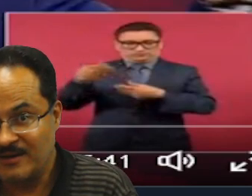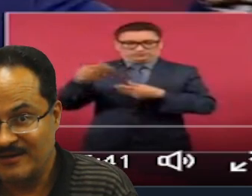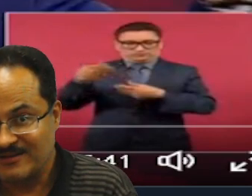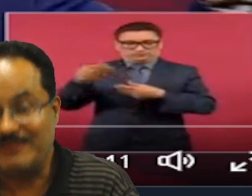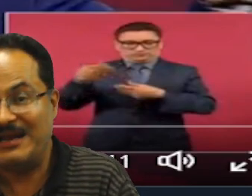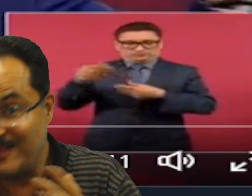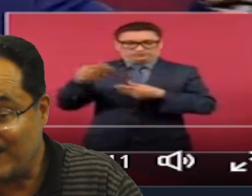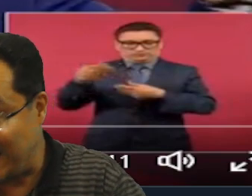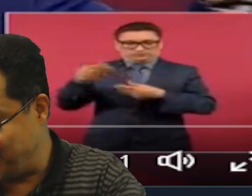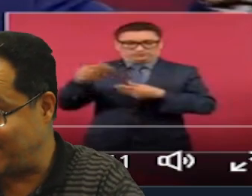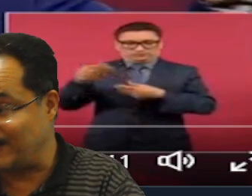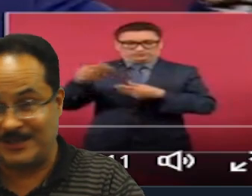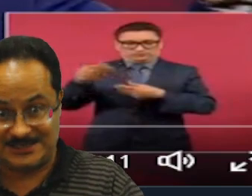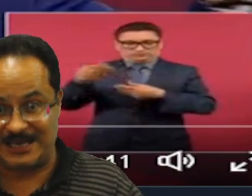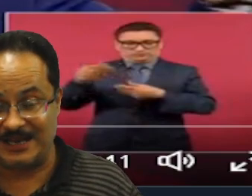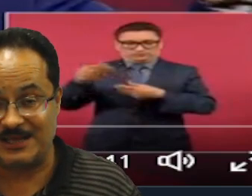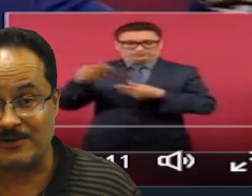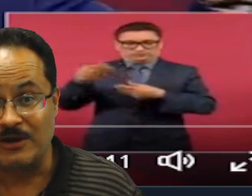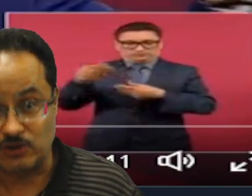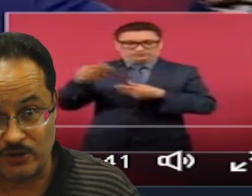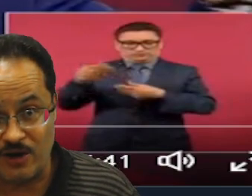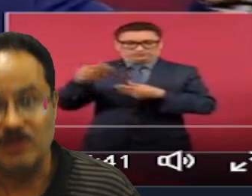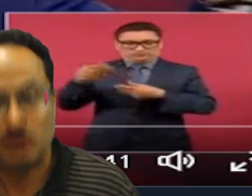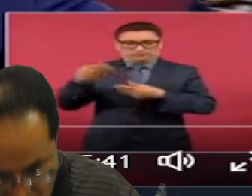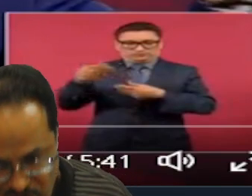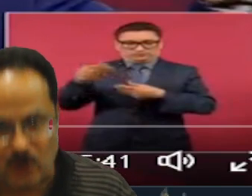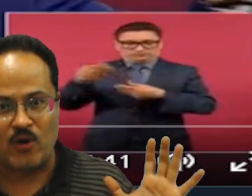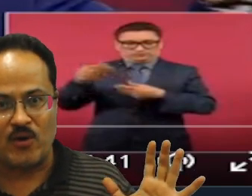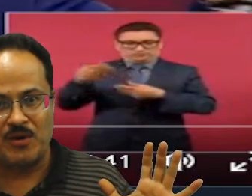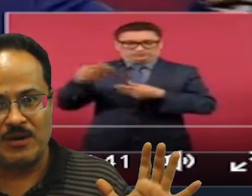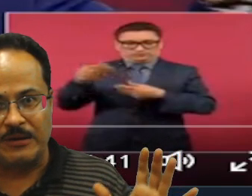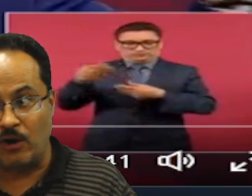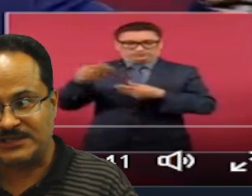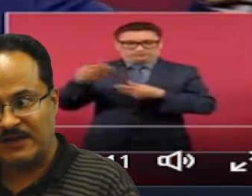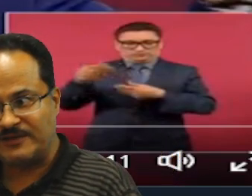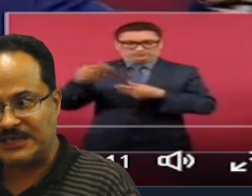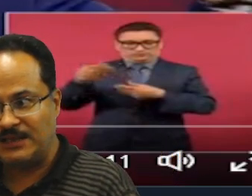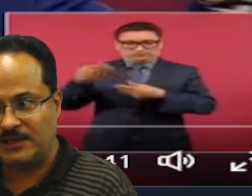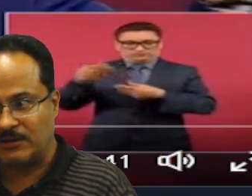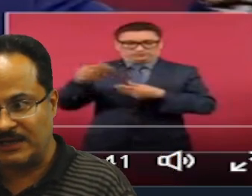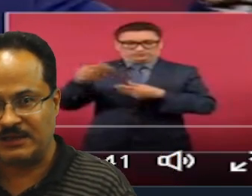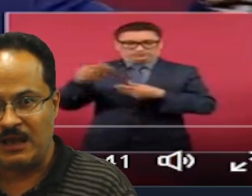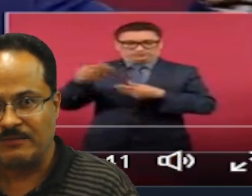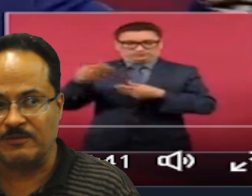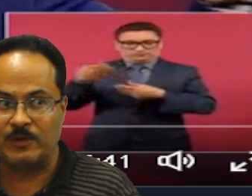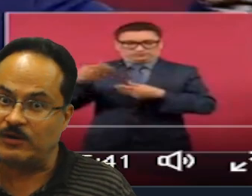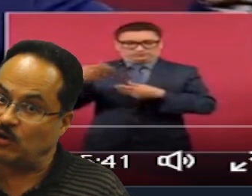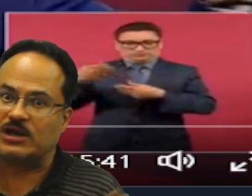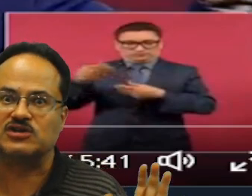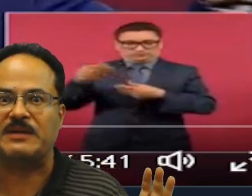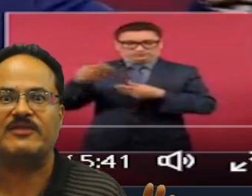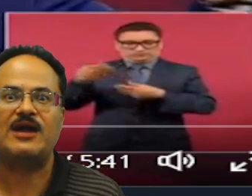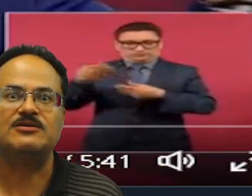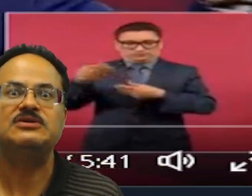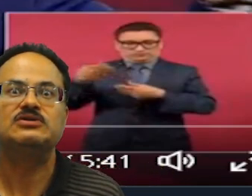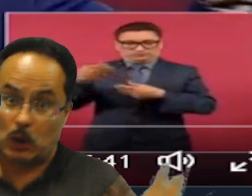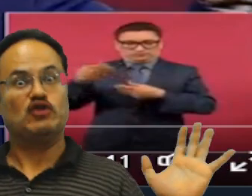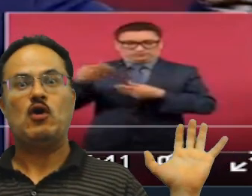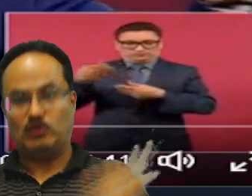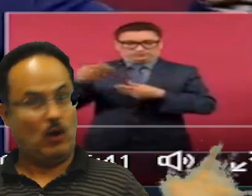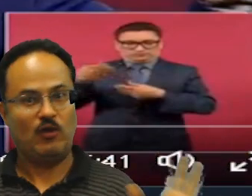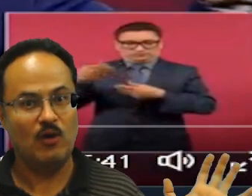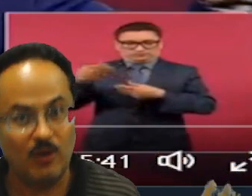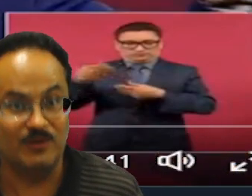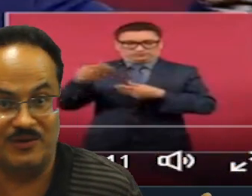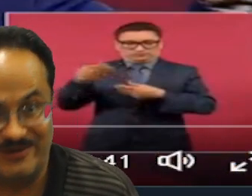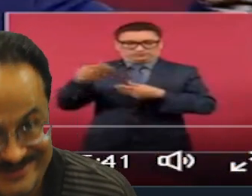todavía le dijo la periodista le dijo todo todo No es que el fiscal dijo que bueno es lo que nos mandaron Todo